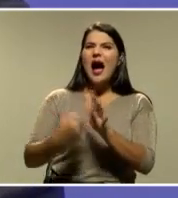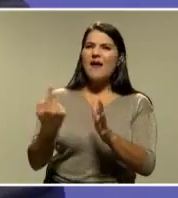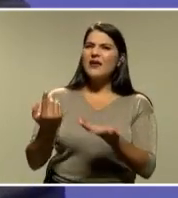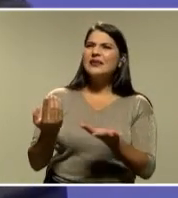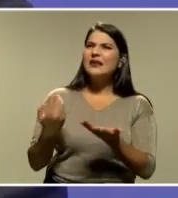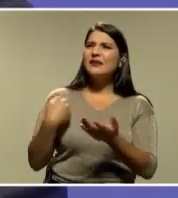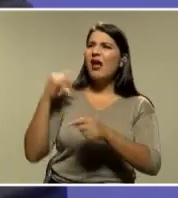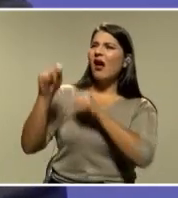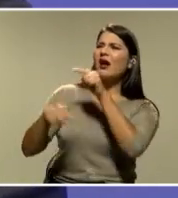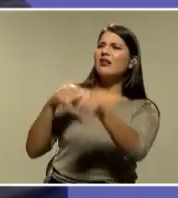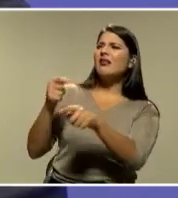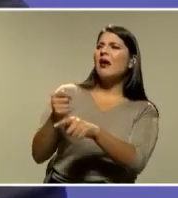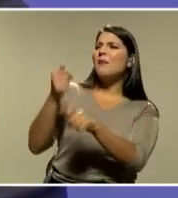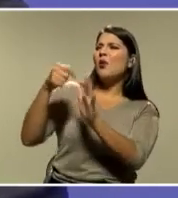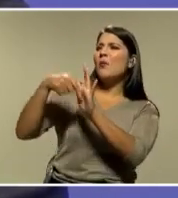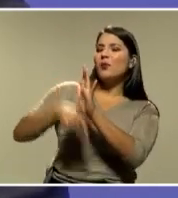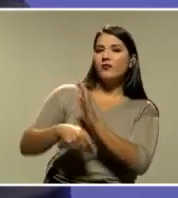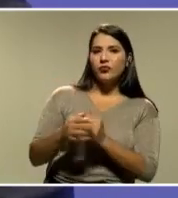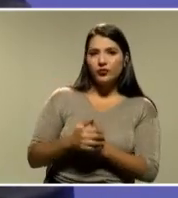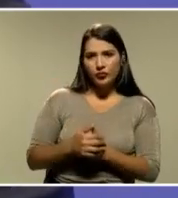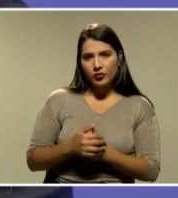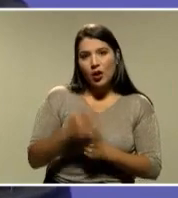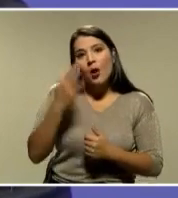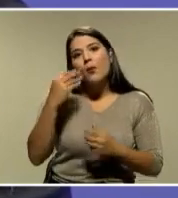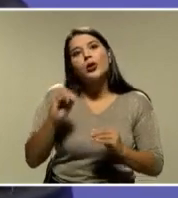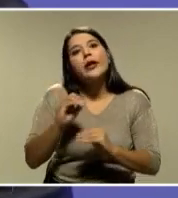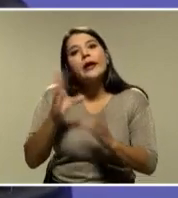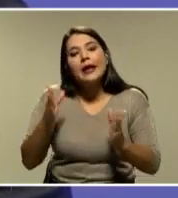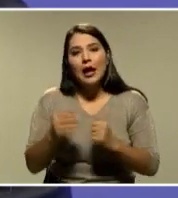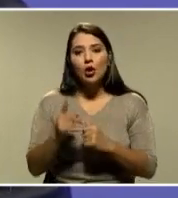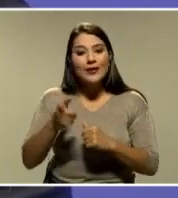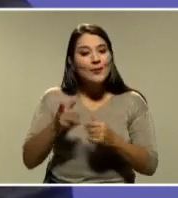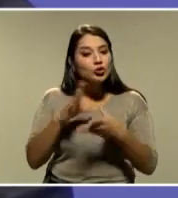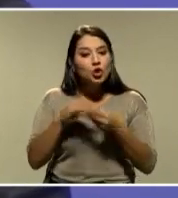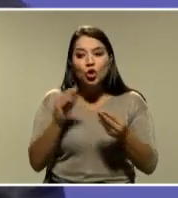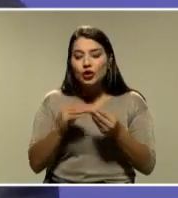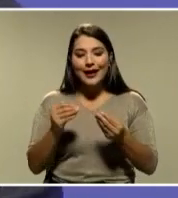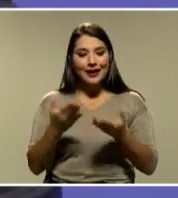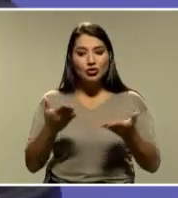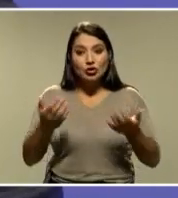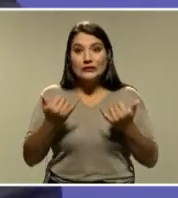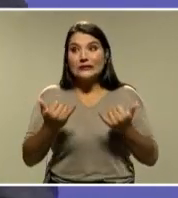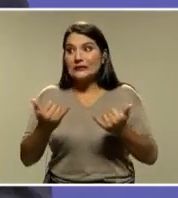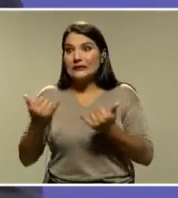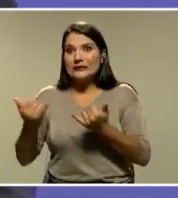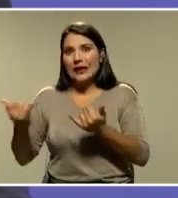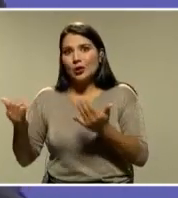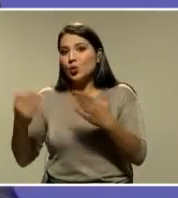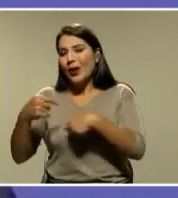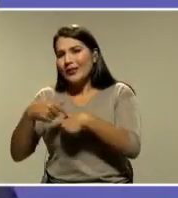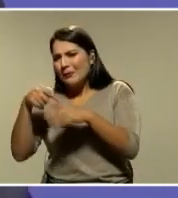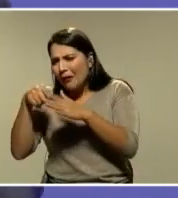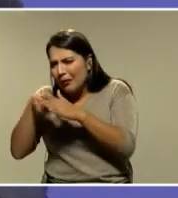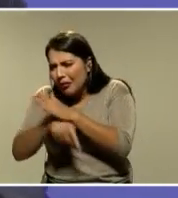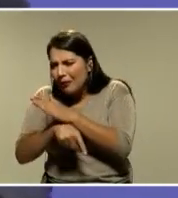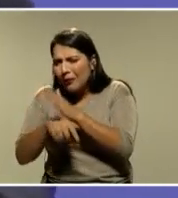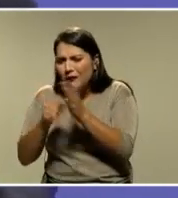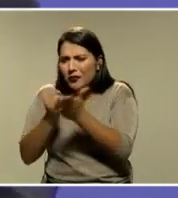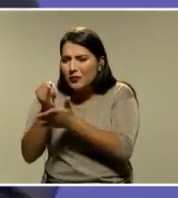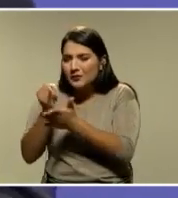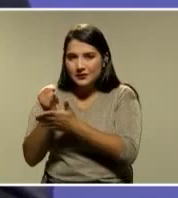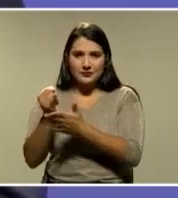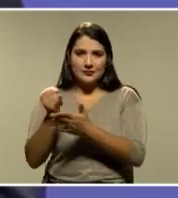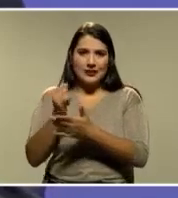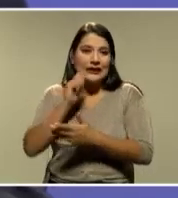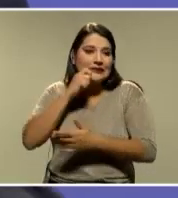la poca profundidad, porque claro, es dar los acontecimientos al momento. Y el reto es ese, el reto es dar la noticia ya. No